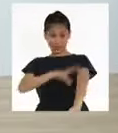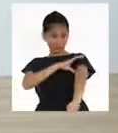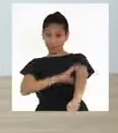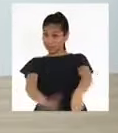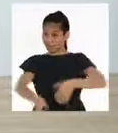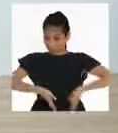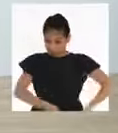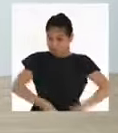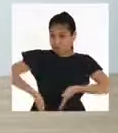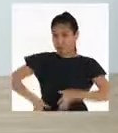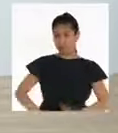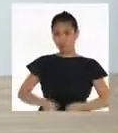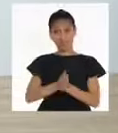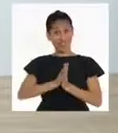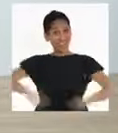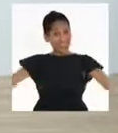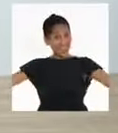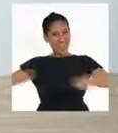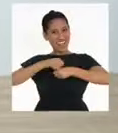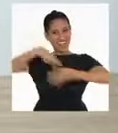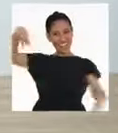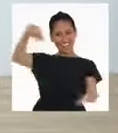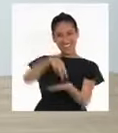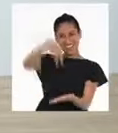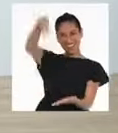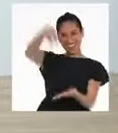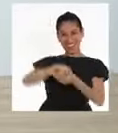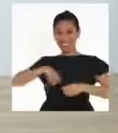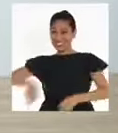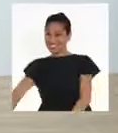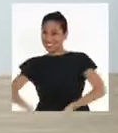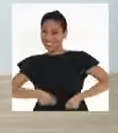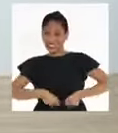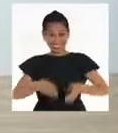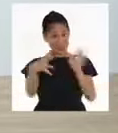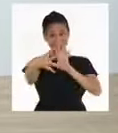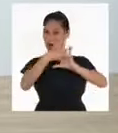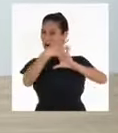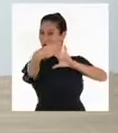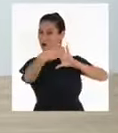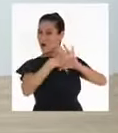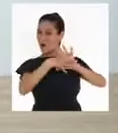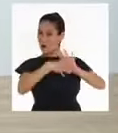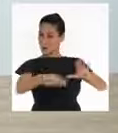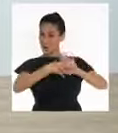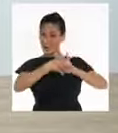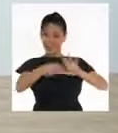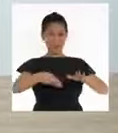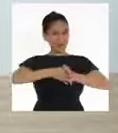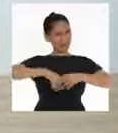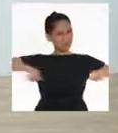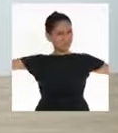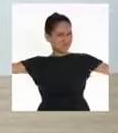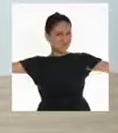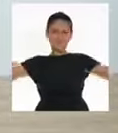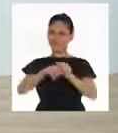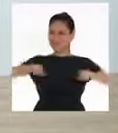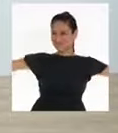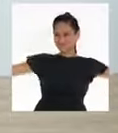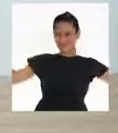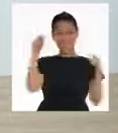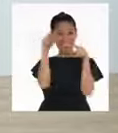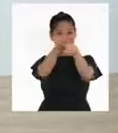Vamos a saltar. un, un, un, un, Ahora conmigo señalamos y buscamos. Tres, dos, uno, pa. Señalo,